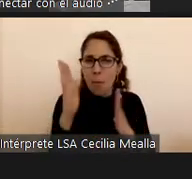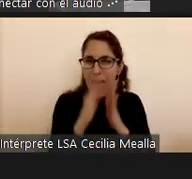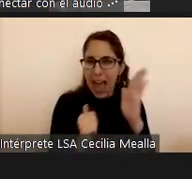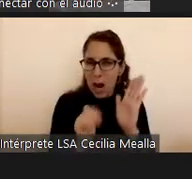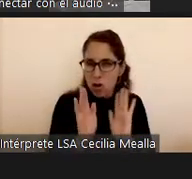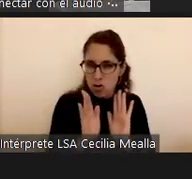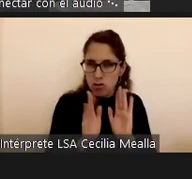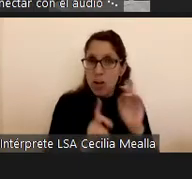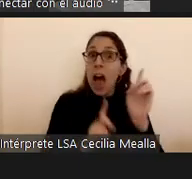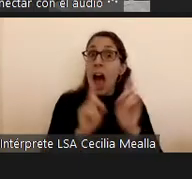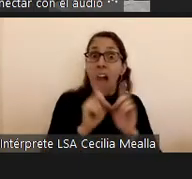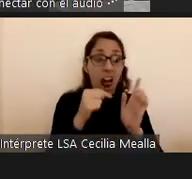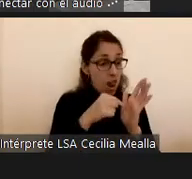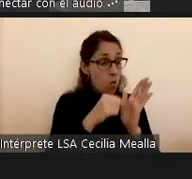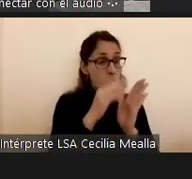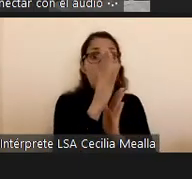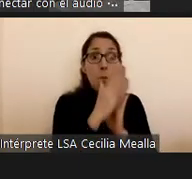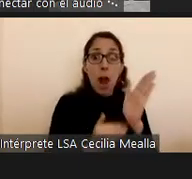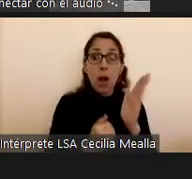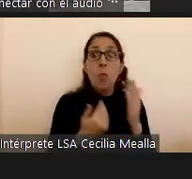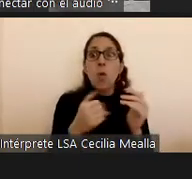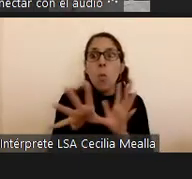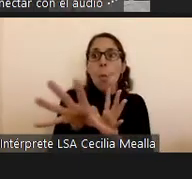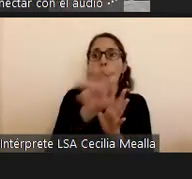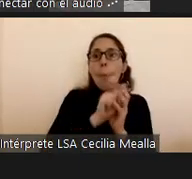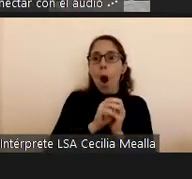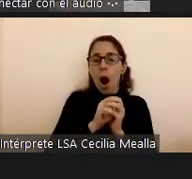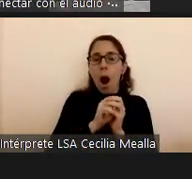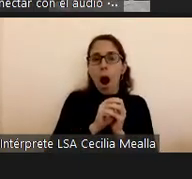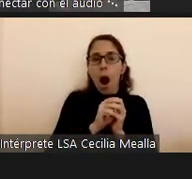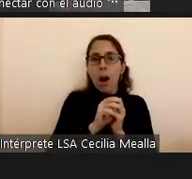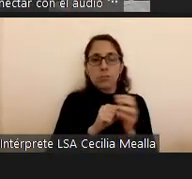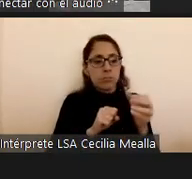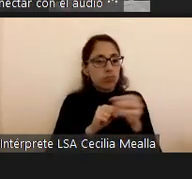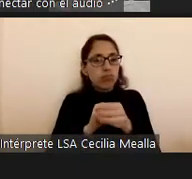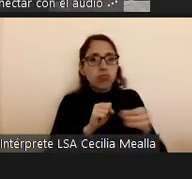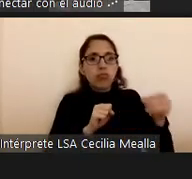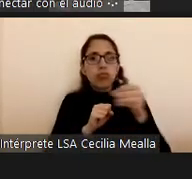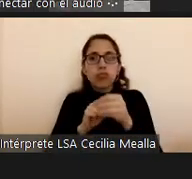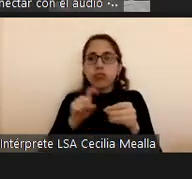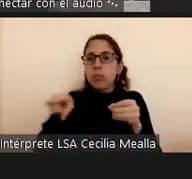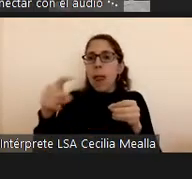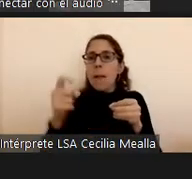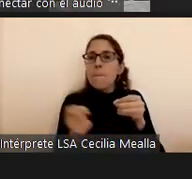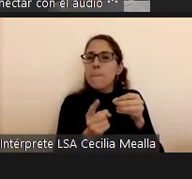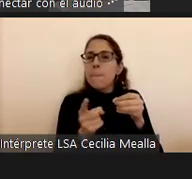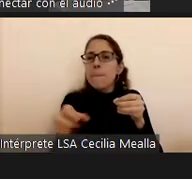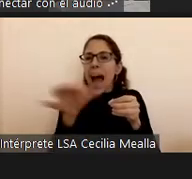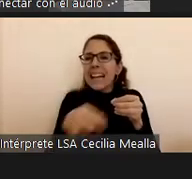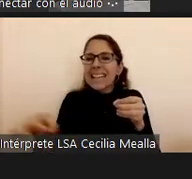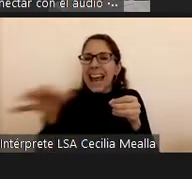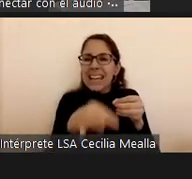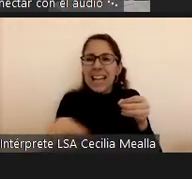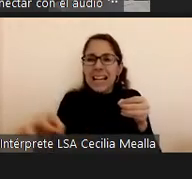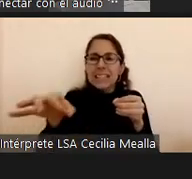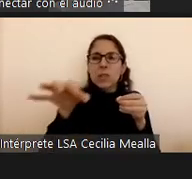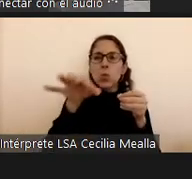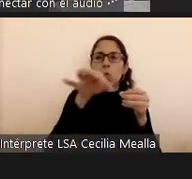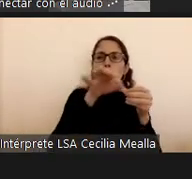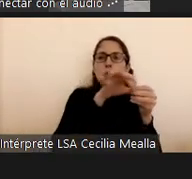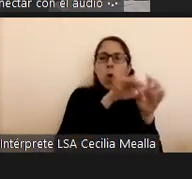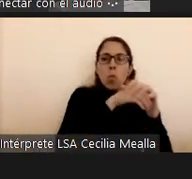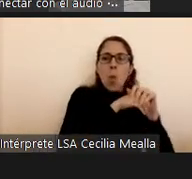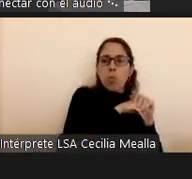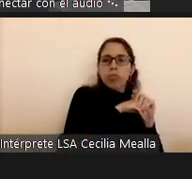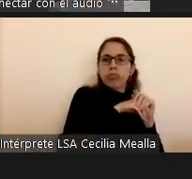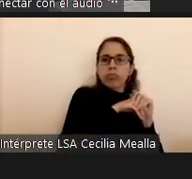pueden fagocitar, pueden engullir, pueden comerse, digamos, a las bacterias para destruirlas, entonces a veces se pueden ver dentro